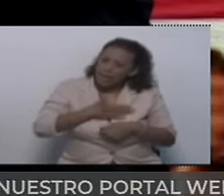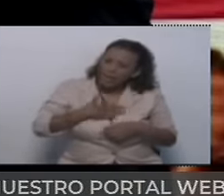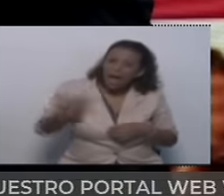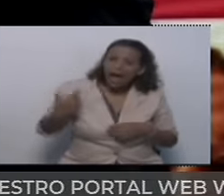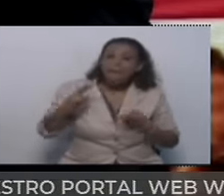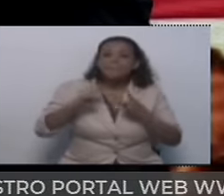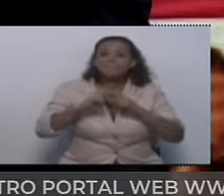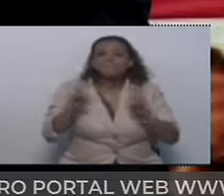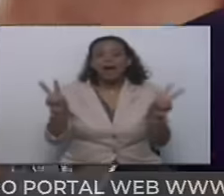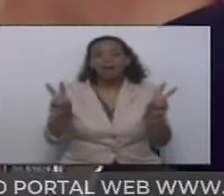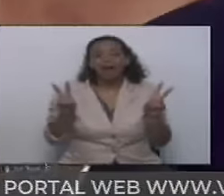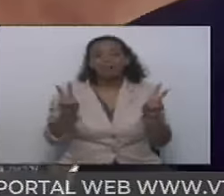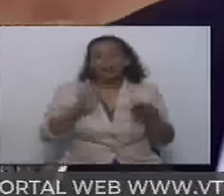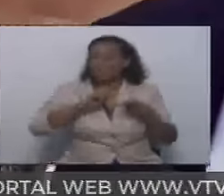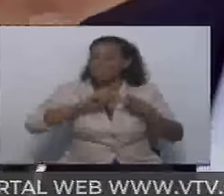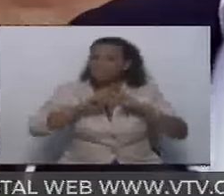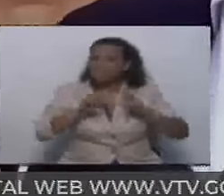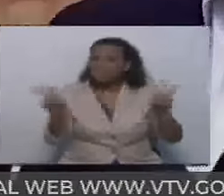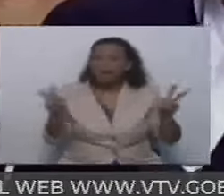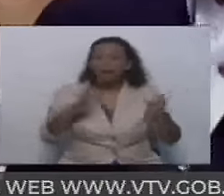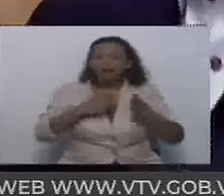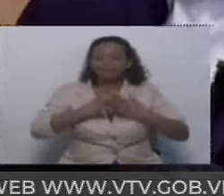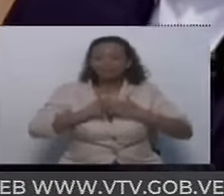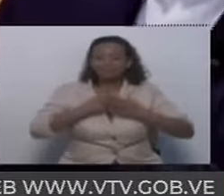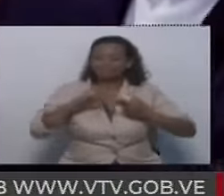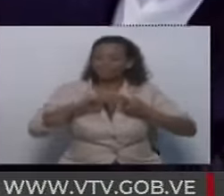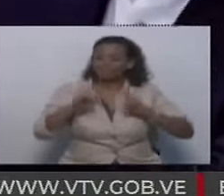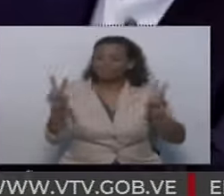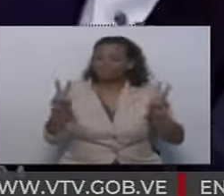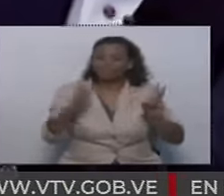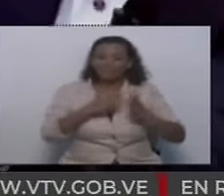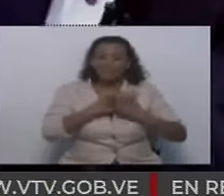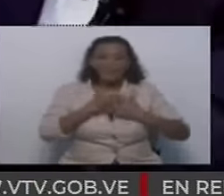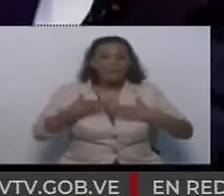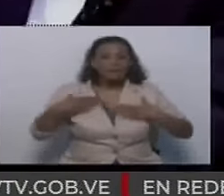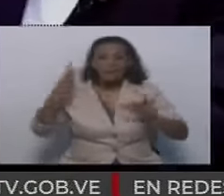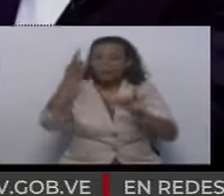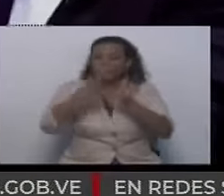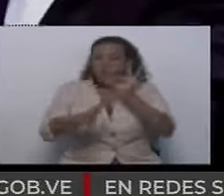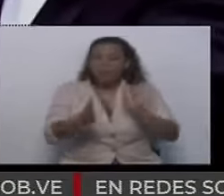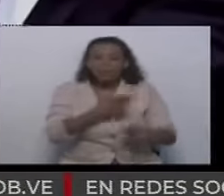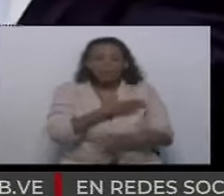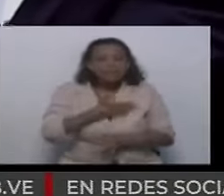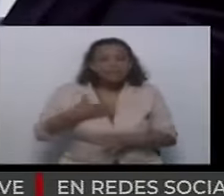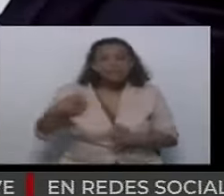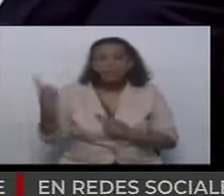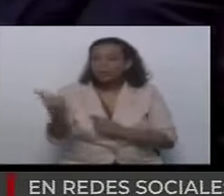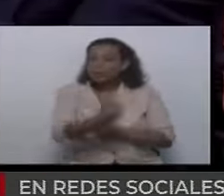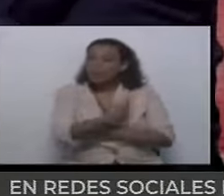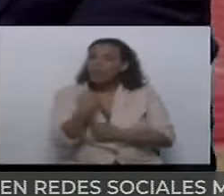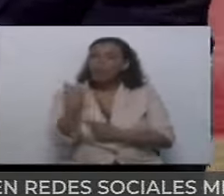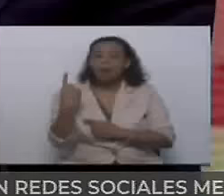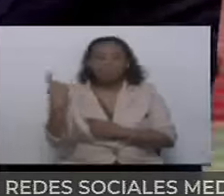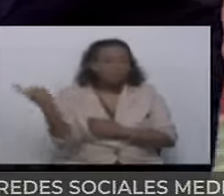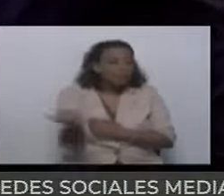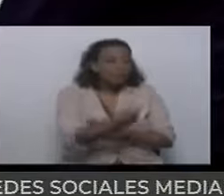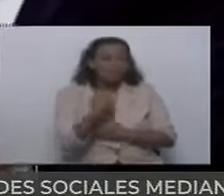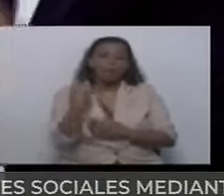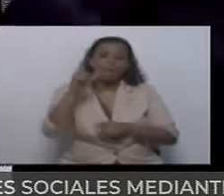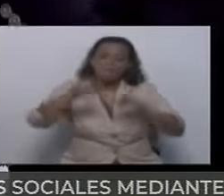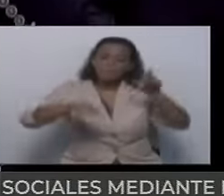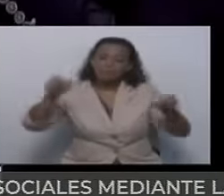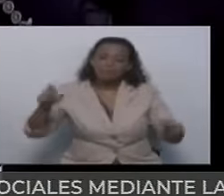paz, paz, paz, paz, paz, paz.